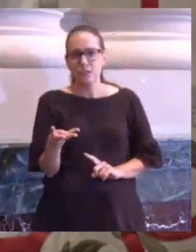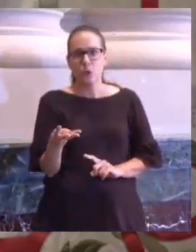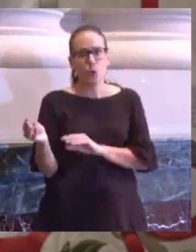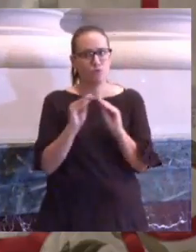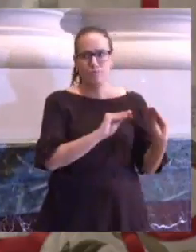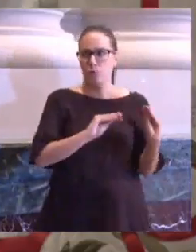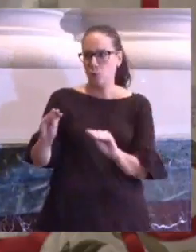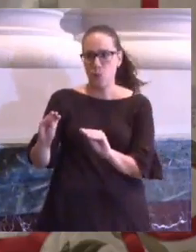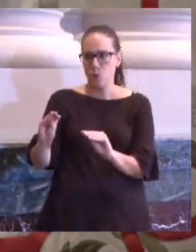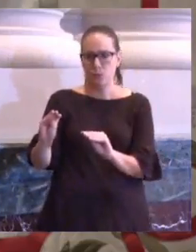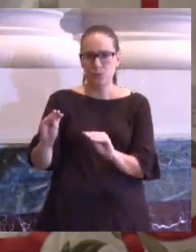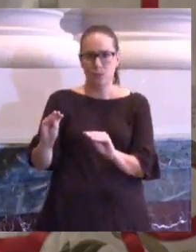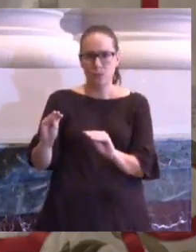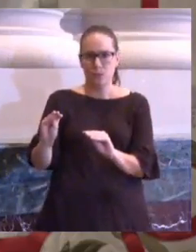tuyos